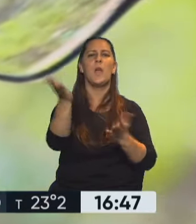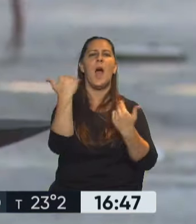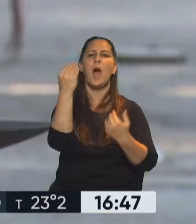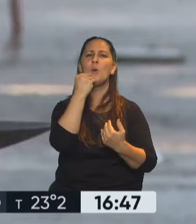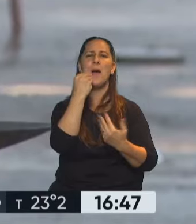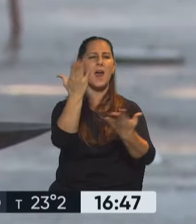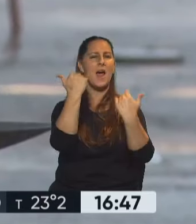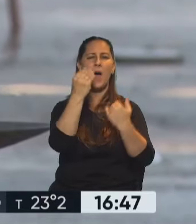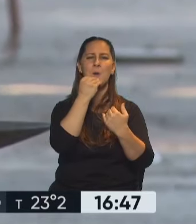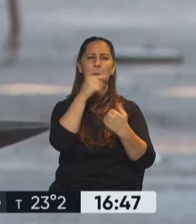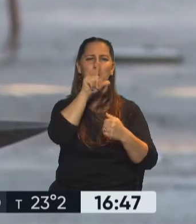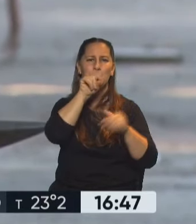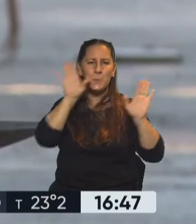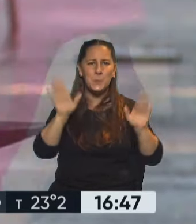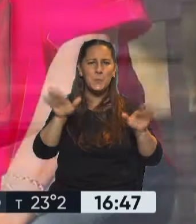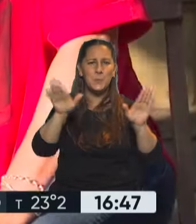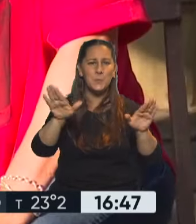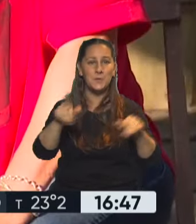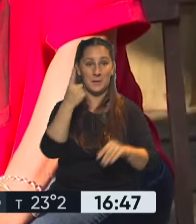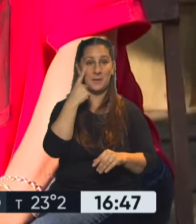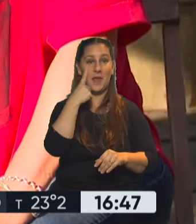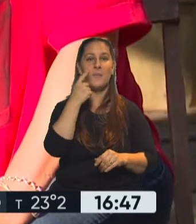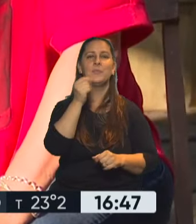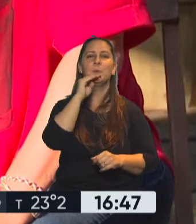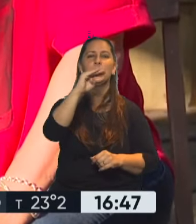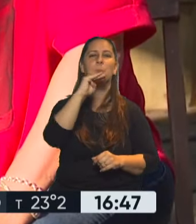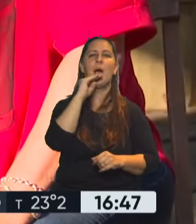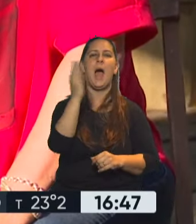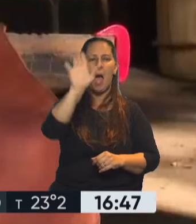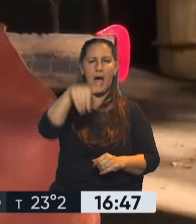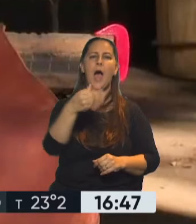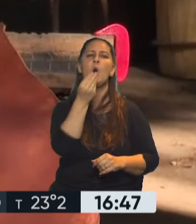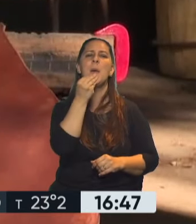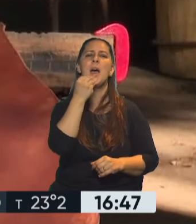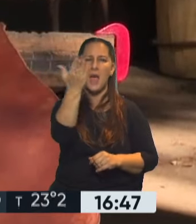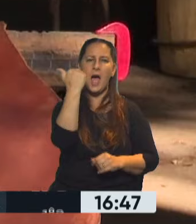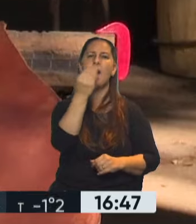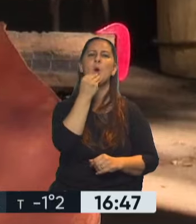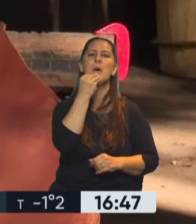A comer. No sé si tenemos alguna cámara que lo tome. Mirá cómo viene. ¡Vamos!